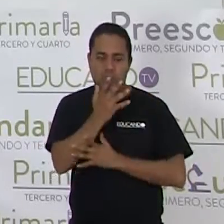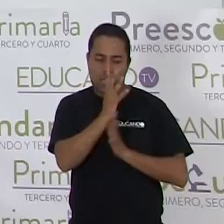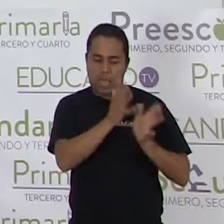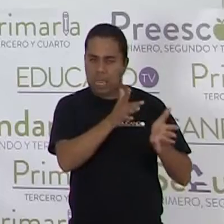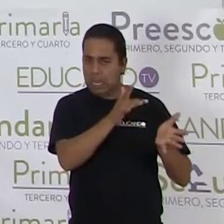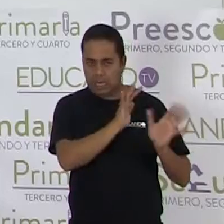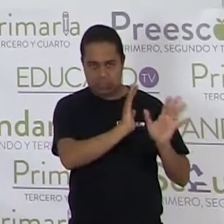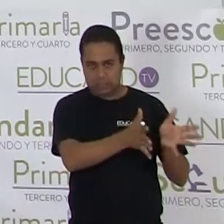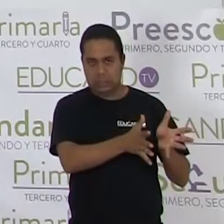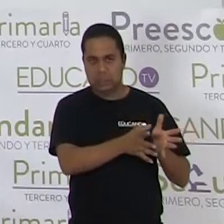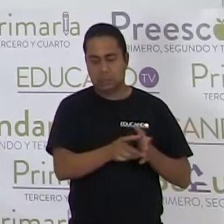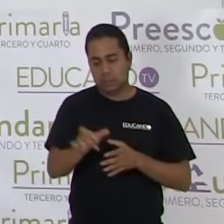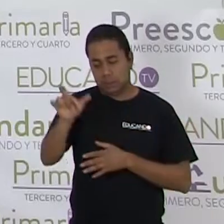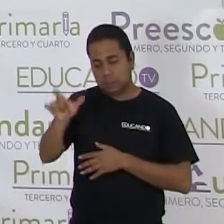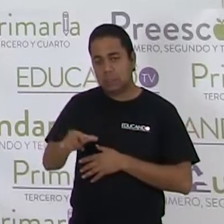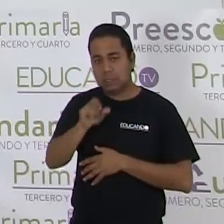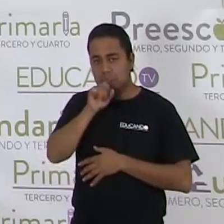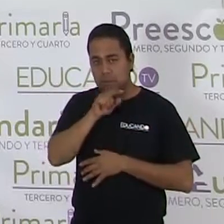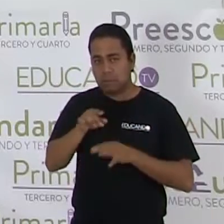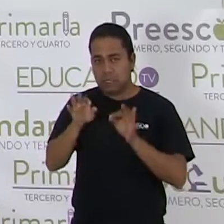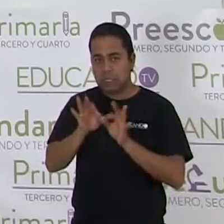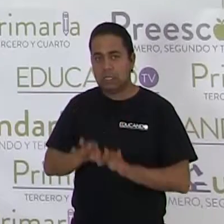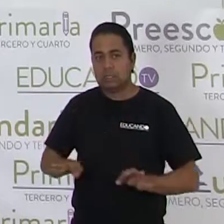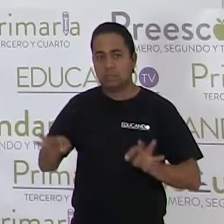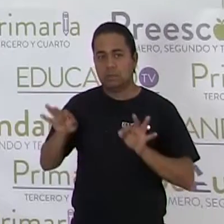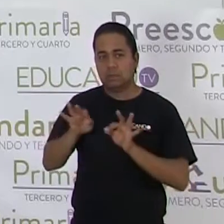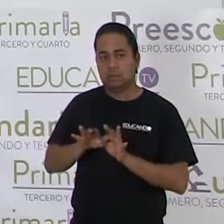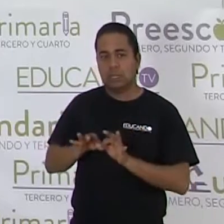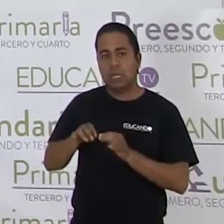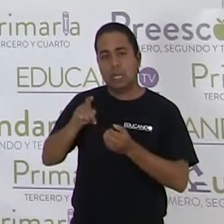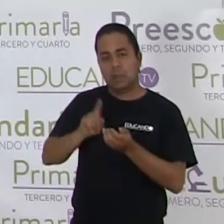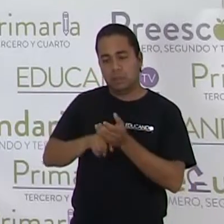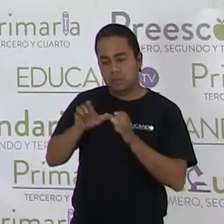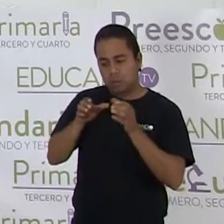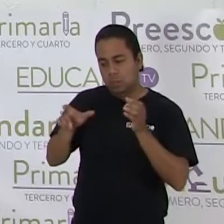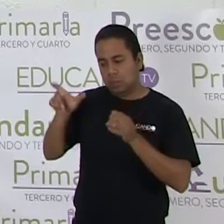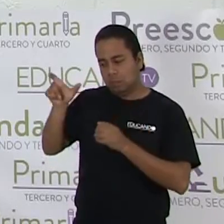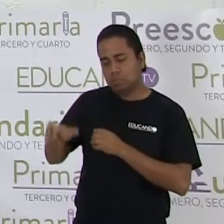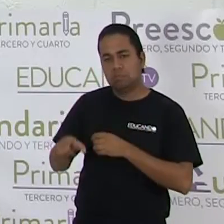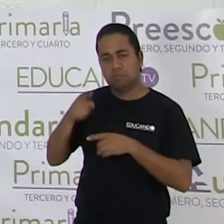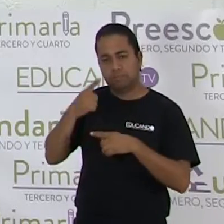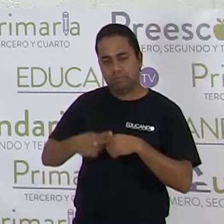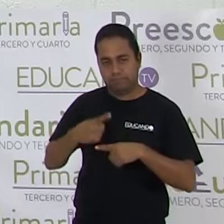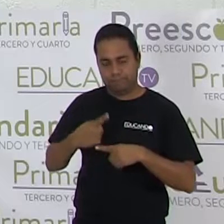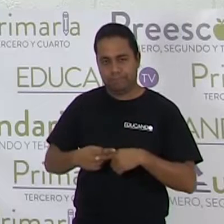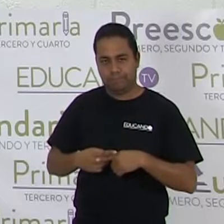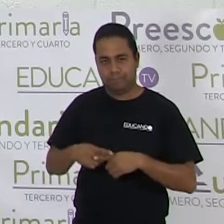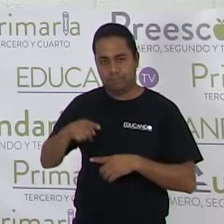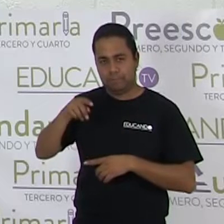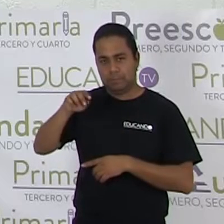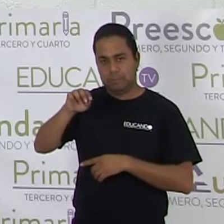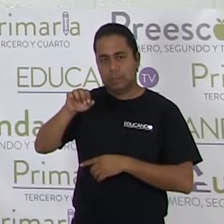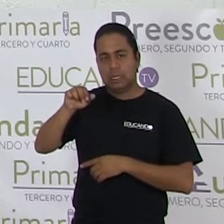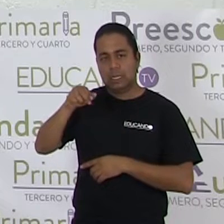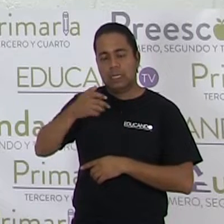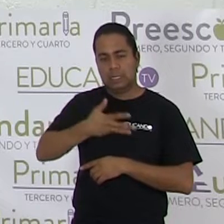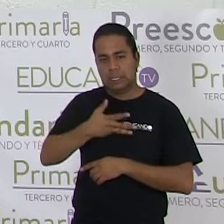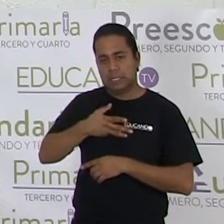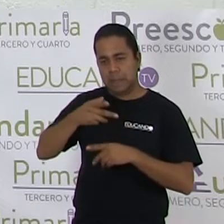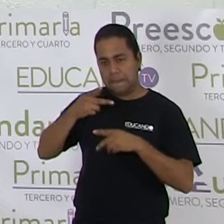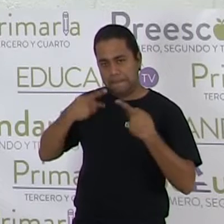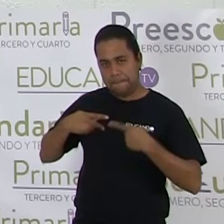este es el personaje también que es muy importante dentro de cualquier historia. Los